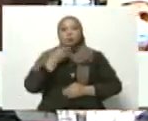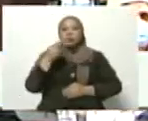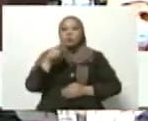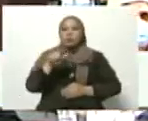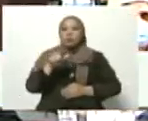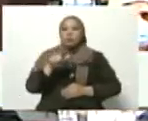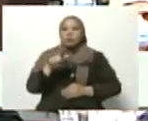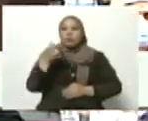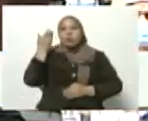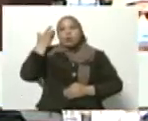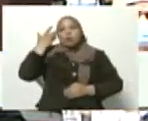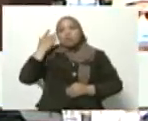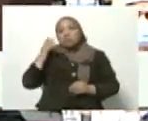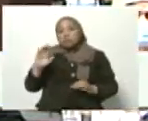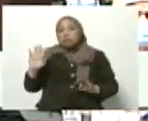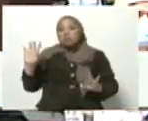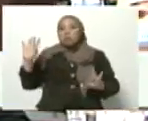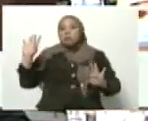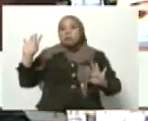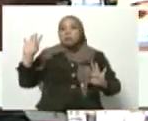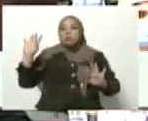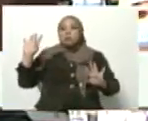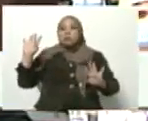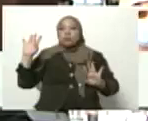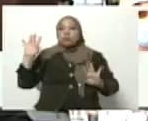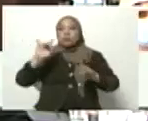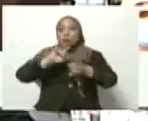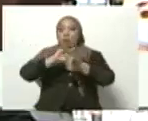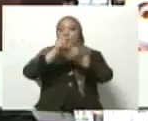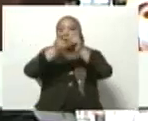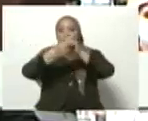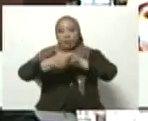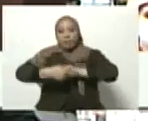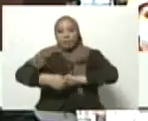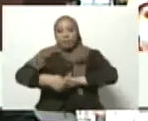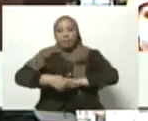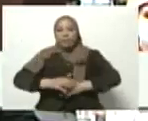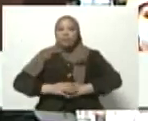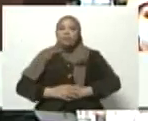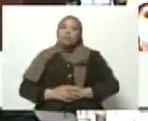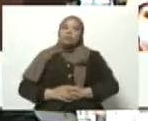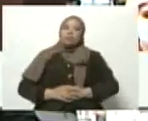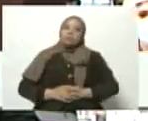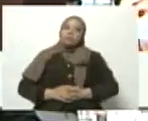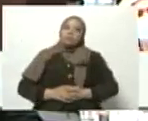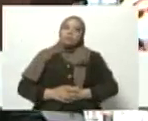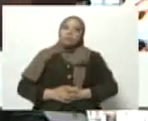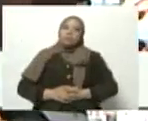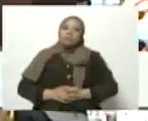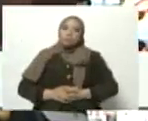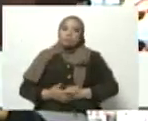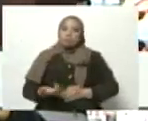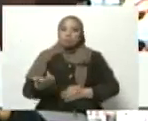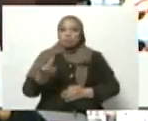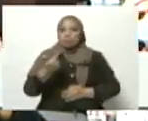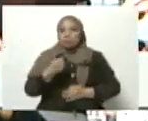deberíamos suponer que cambiaría en el momento que Joe